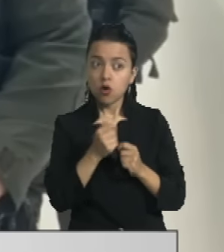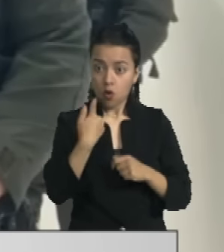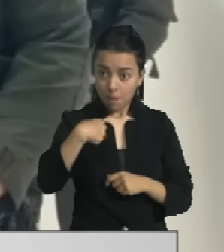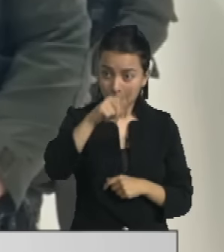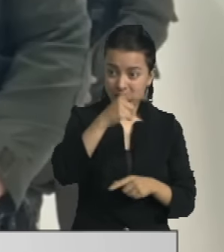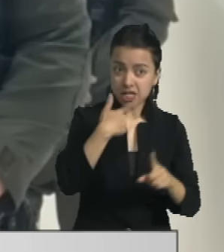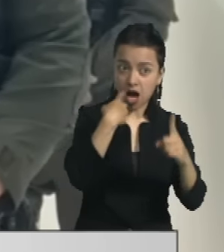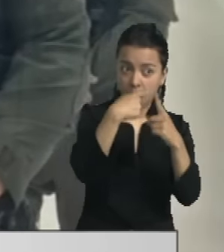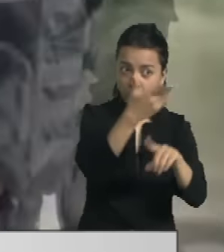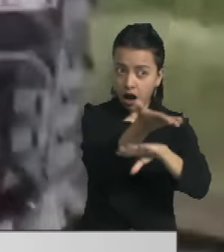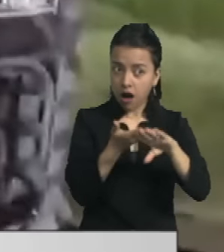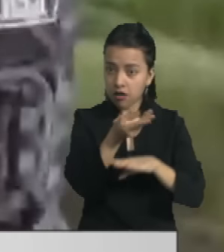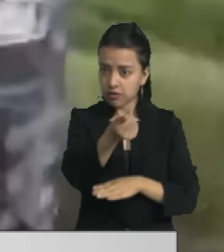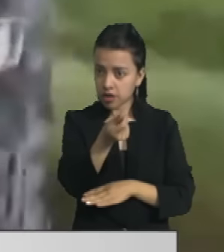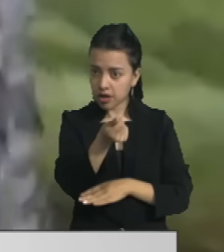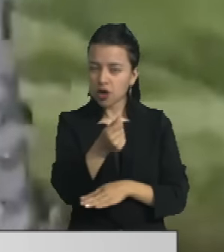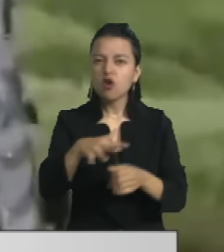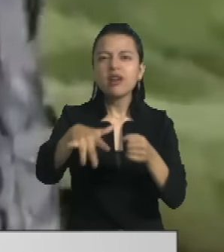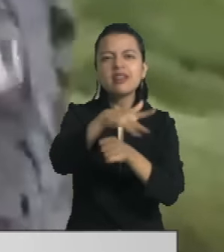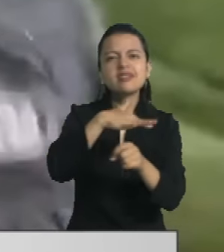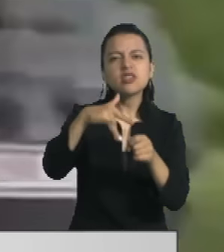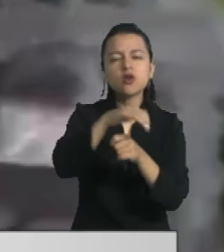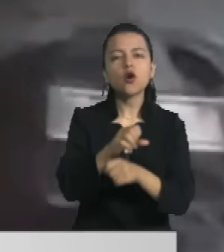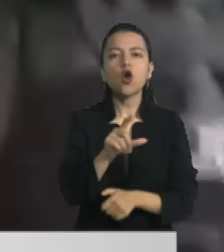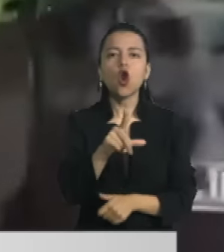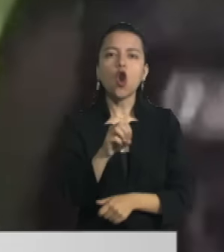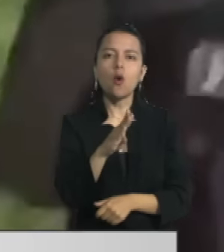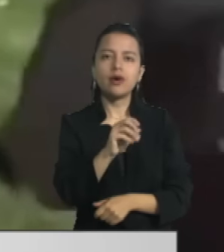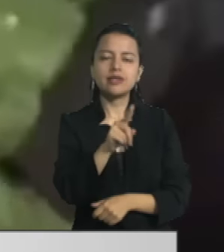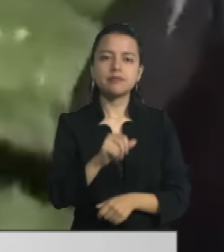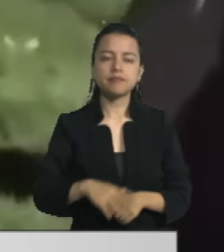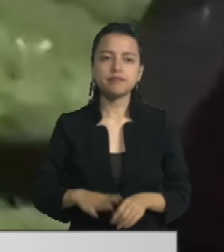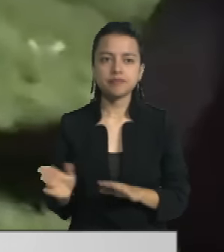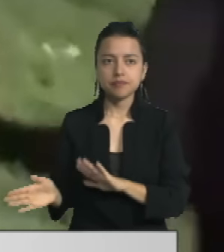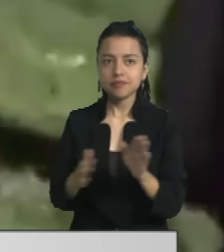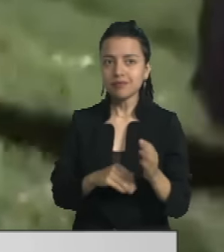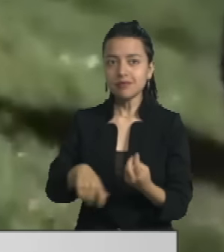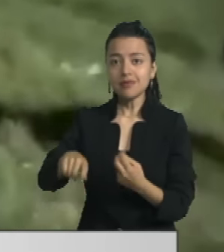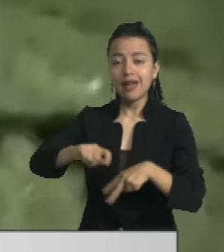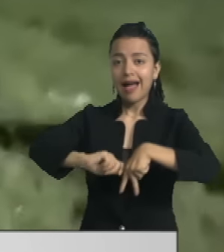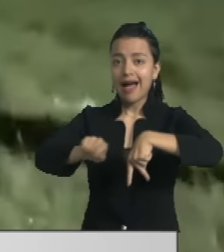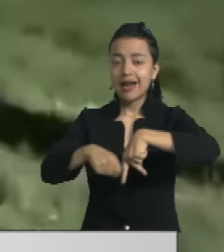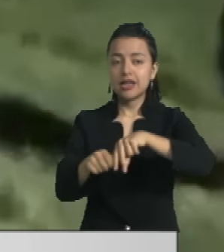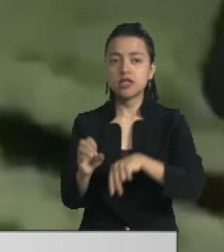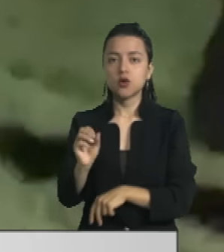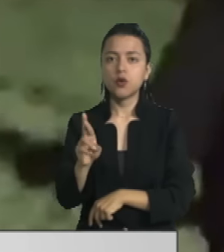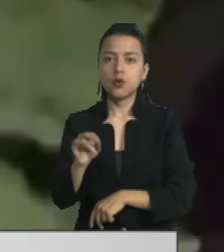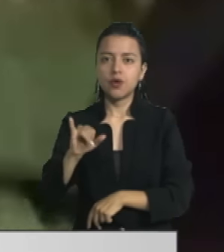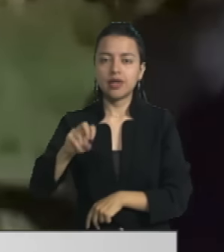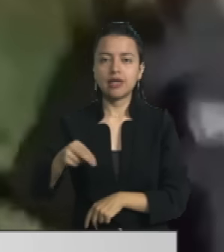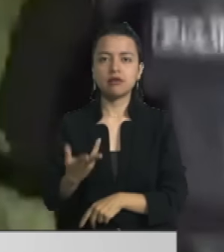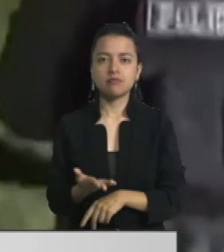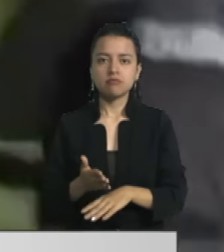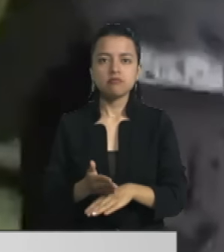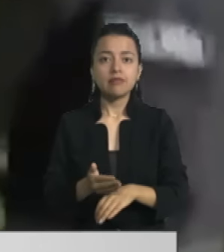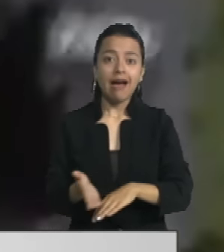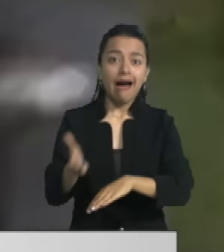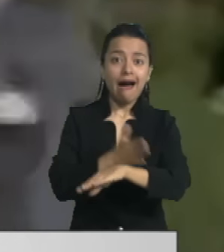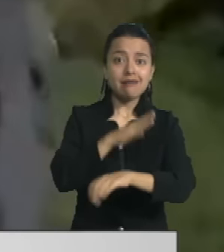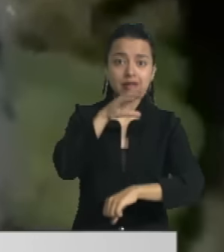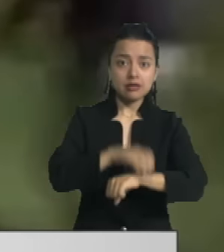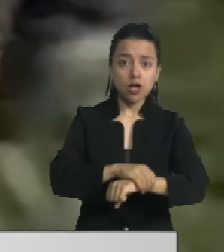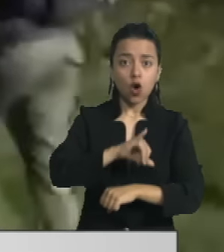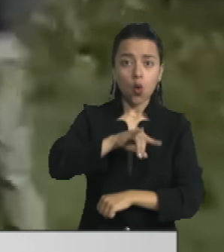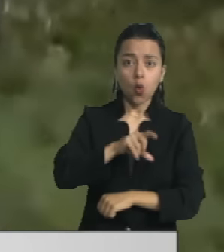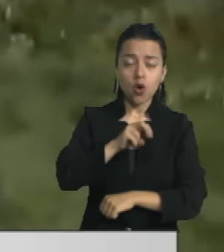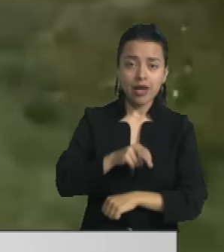sector de las loas específicamente otro de los capturados es alias odín quien lideraba la subestructura tras la detención de alias Julián